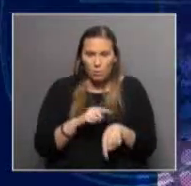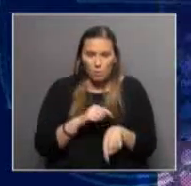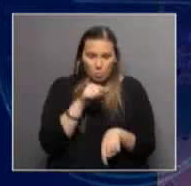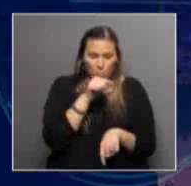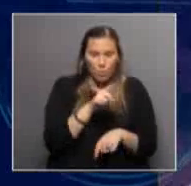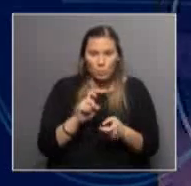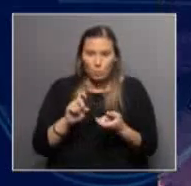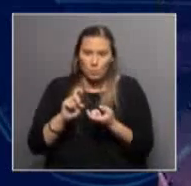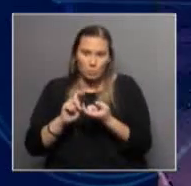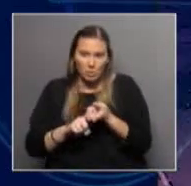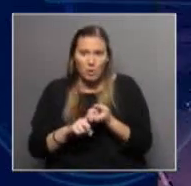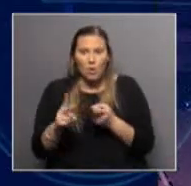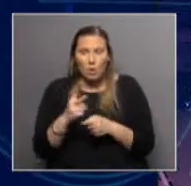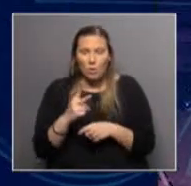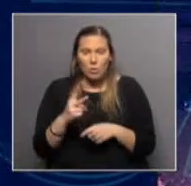como tu marido,